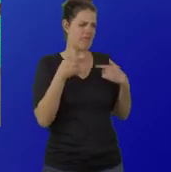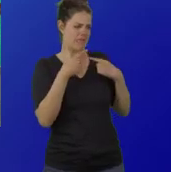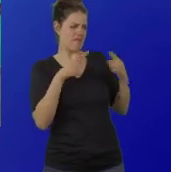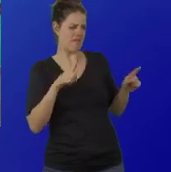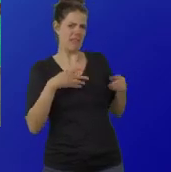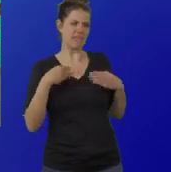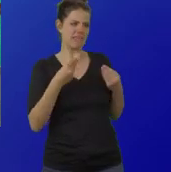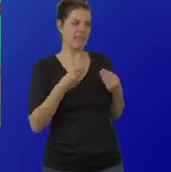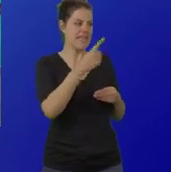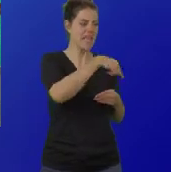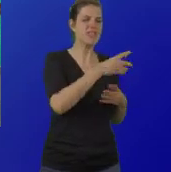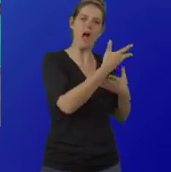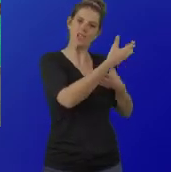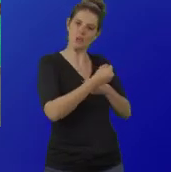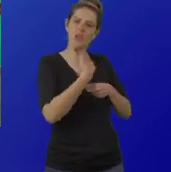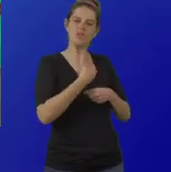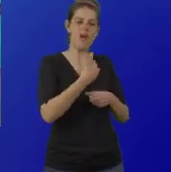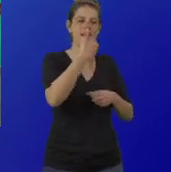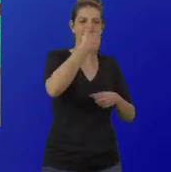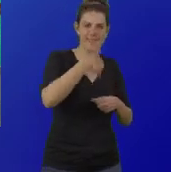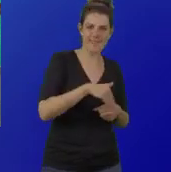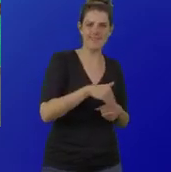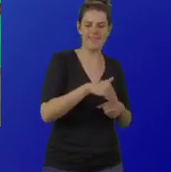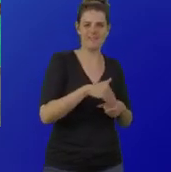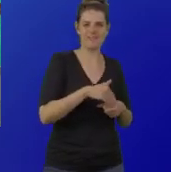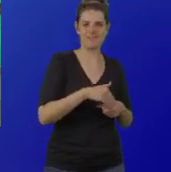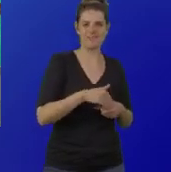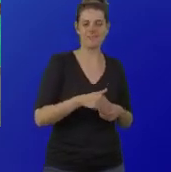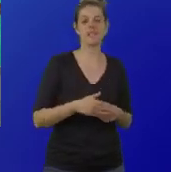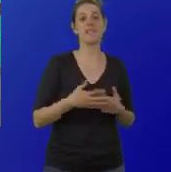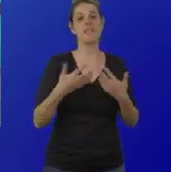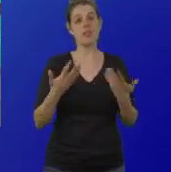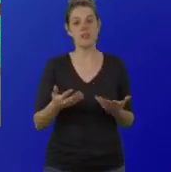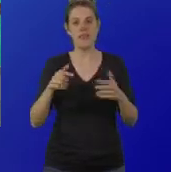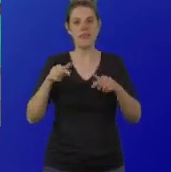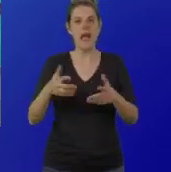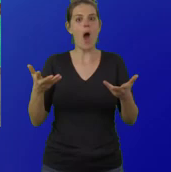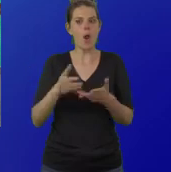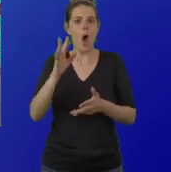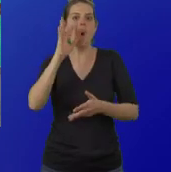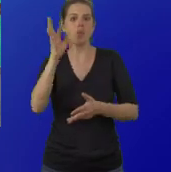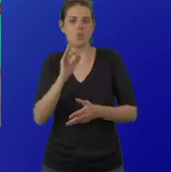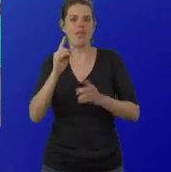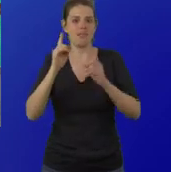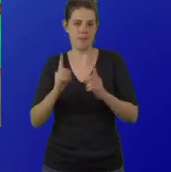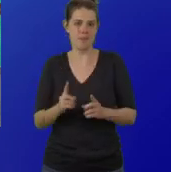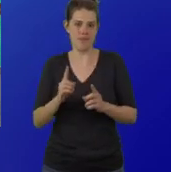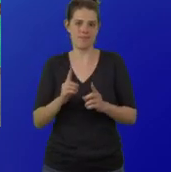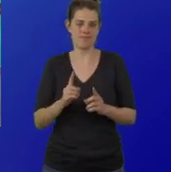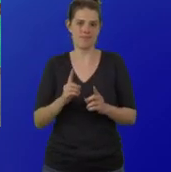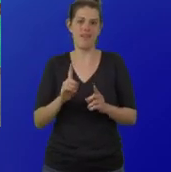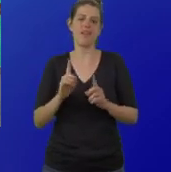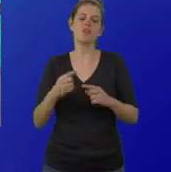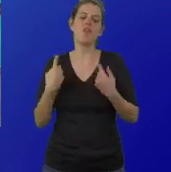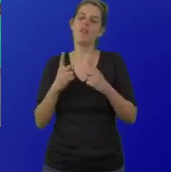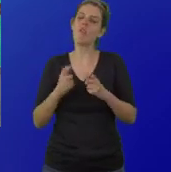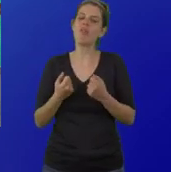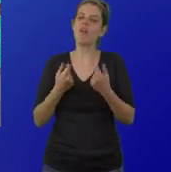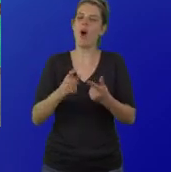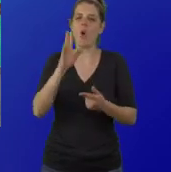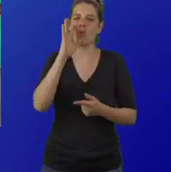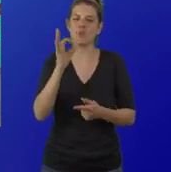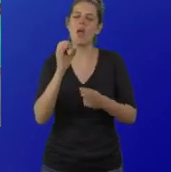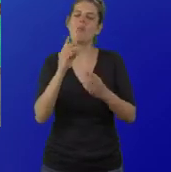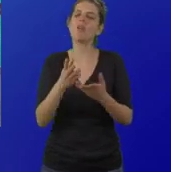me llevaron a que entendieran las distintas oportunidades. Entonces estas oportunidades las tenemos que brindar en todo sentido,